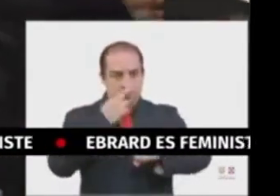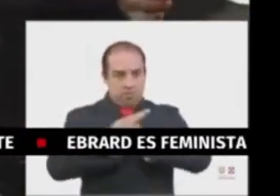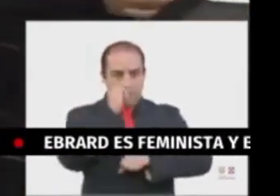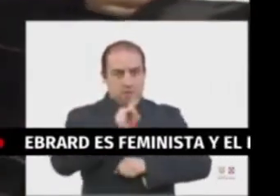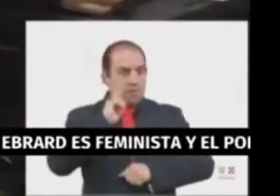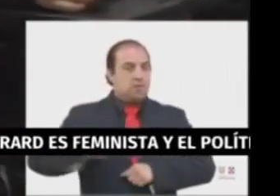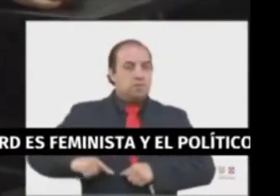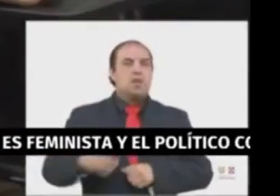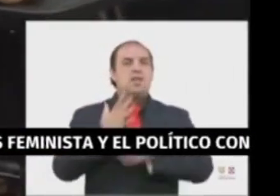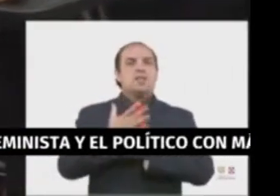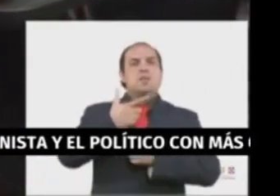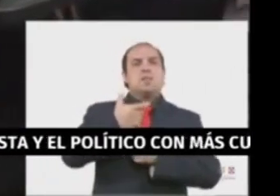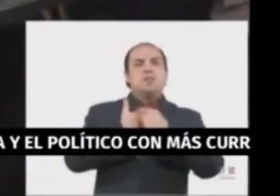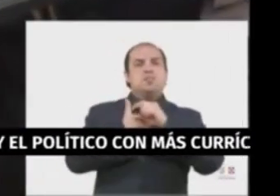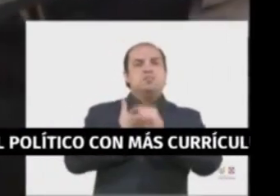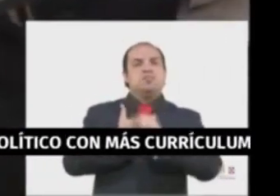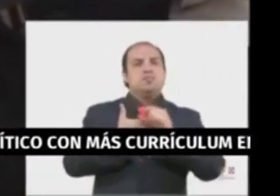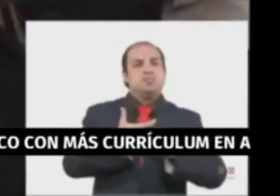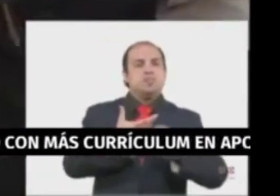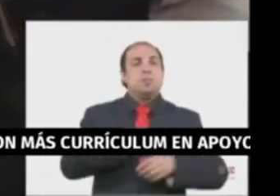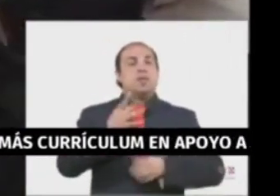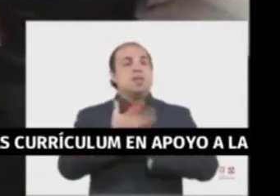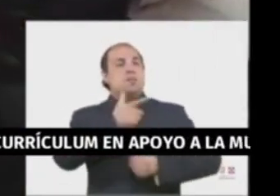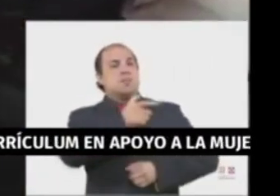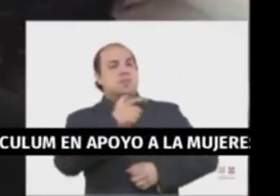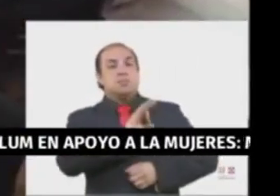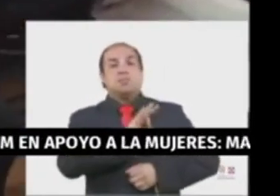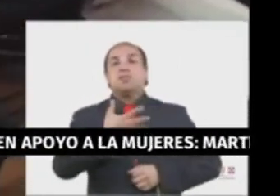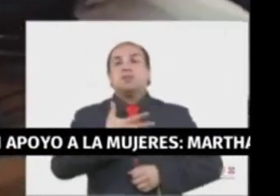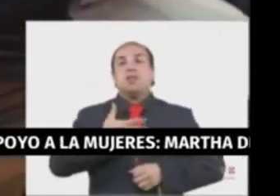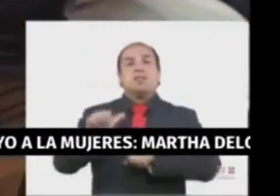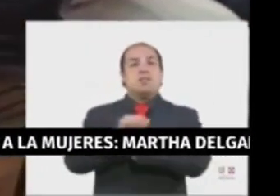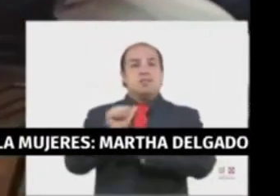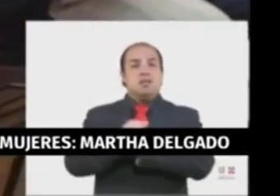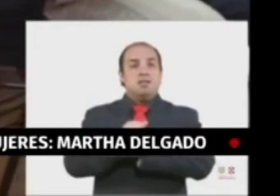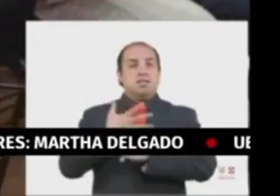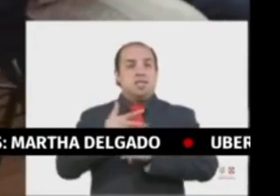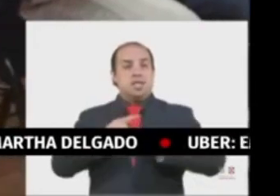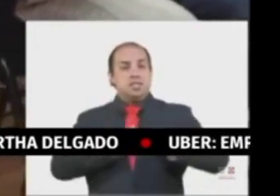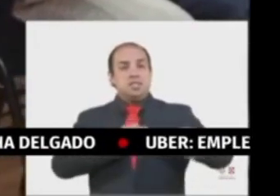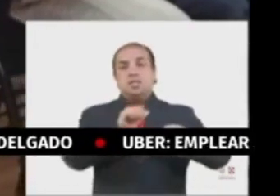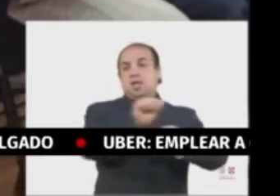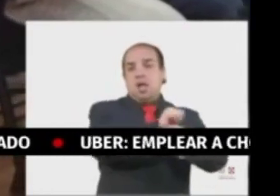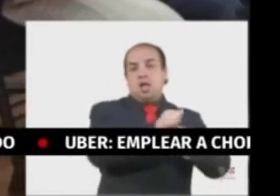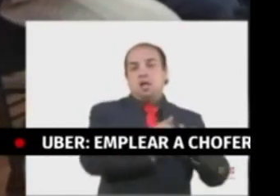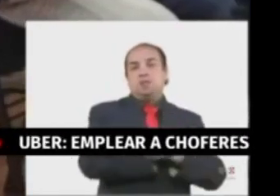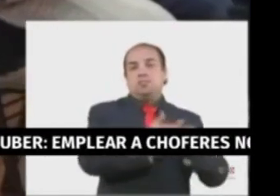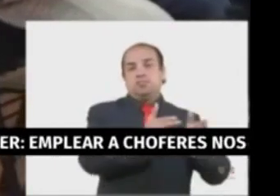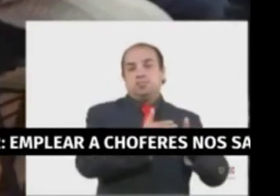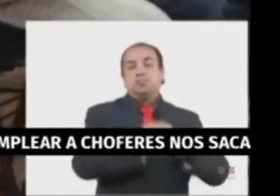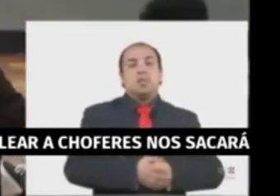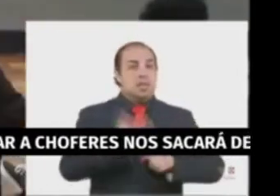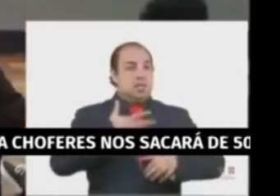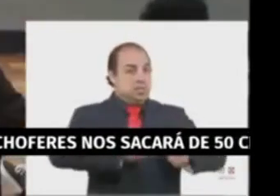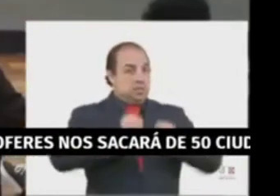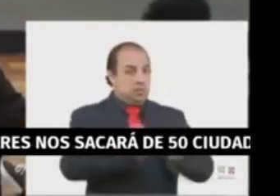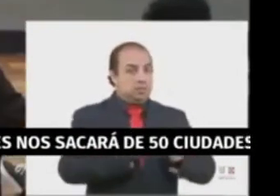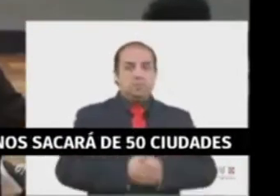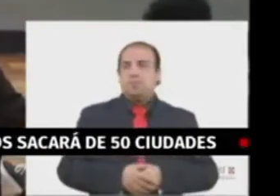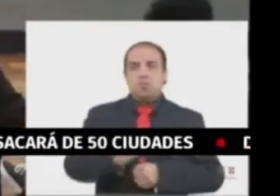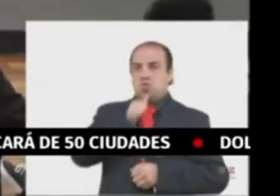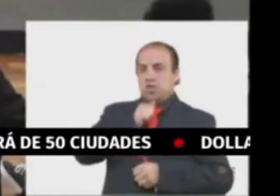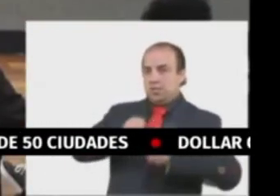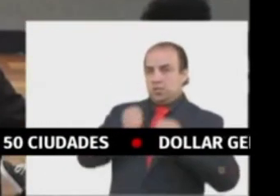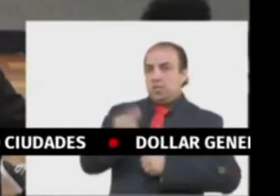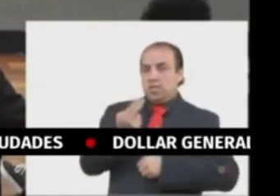gobierno. Ya hablan de los casquillos que encontraron, pero se hablaba que los disparos también pudieron haber surgido del automóvil que venía detrás de la camioneta. ¿Eso está confirmado? No está confirmado. Ahí va, lo que